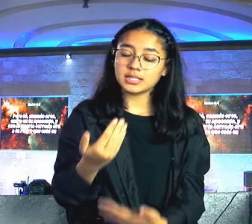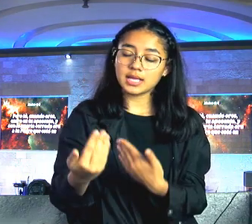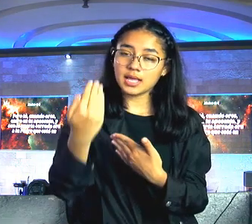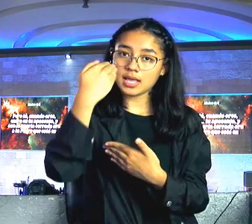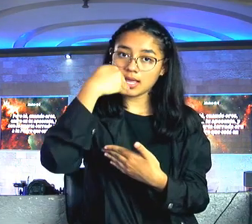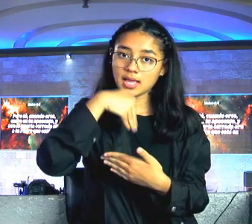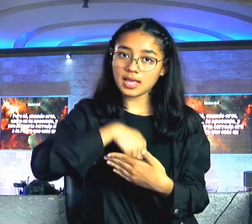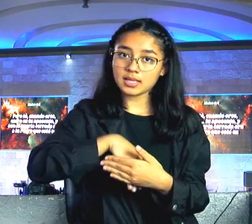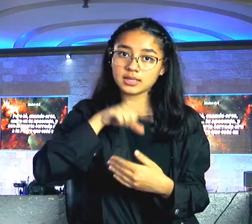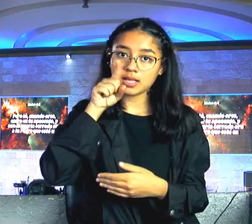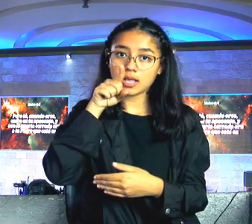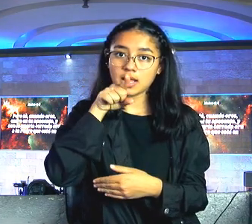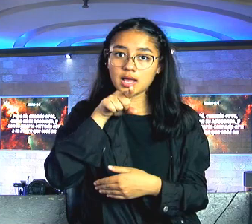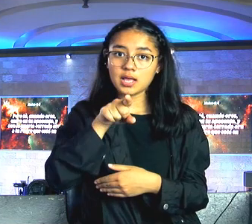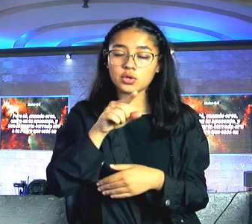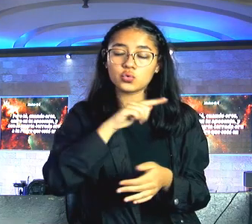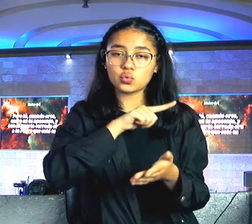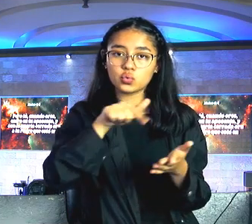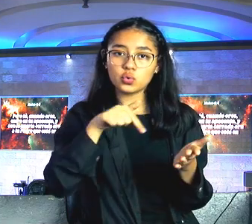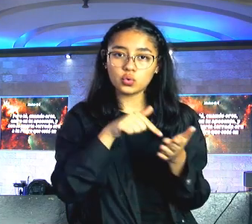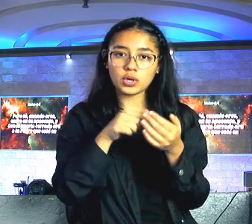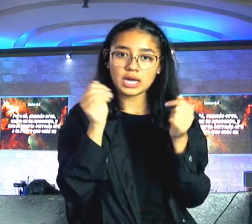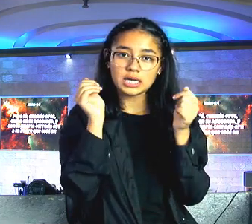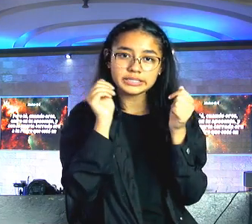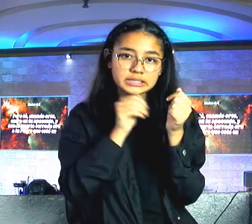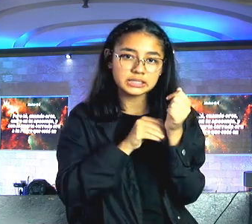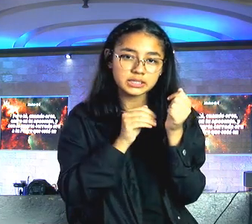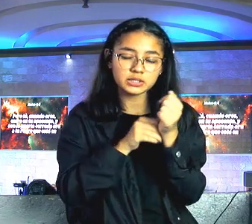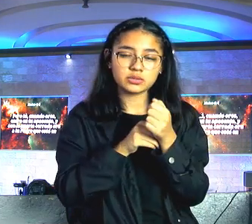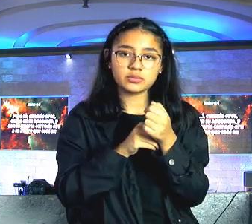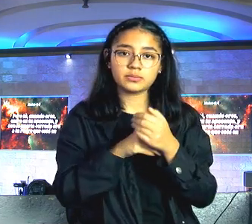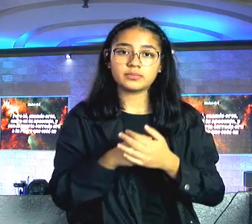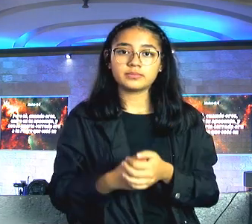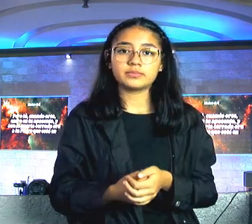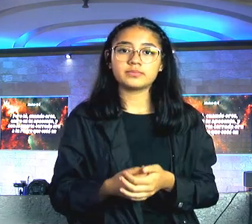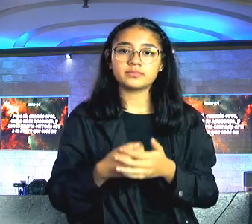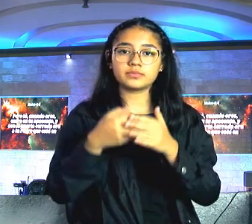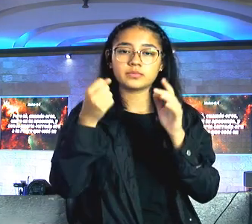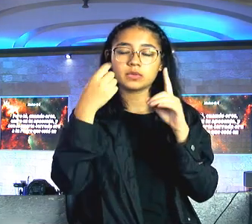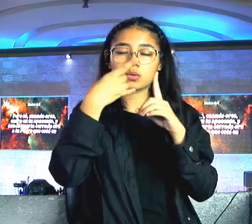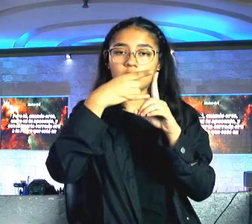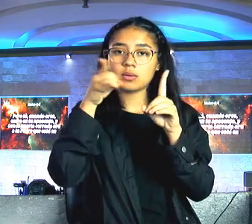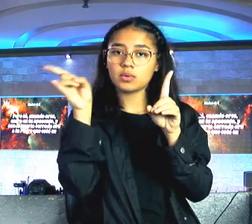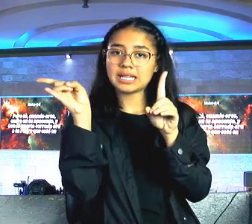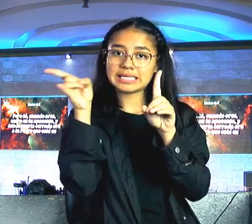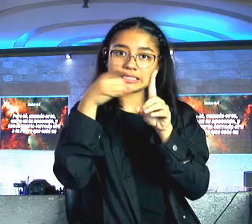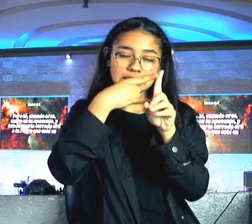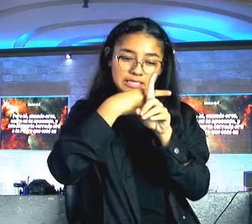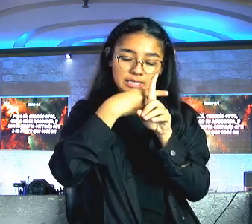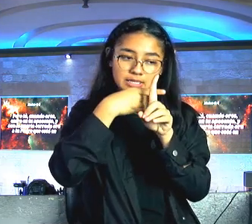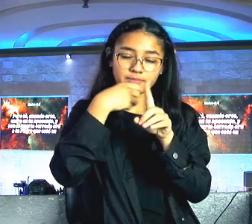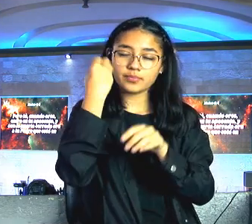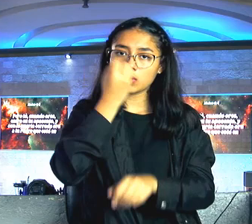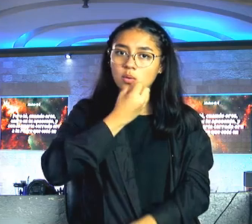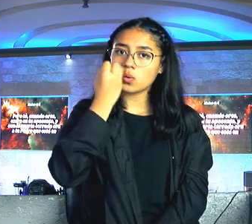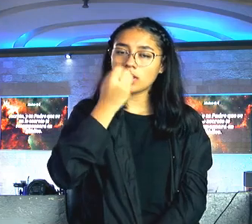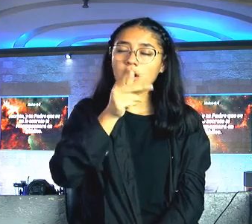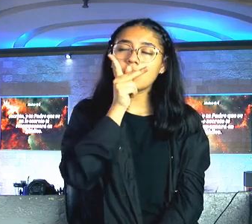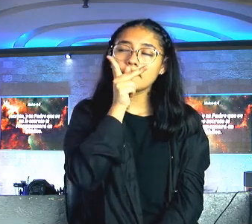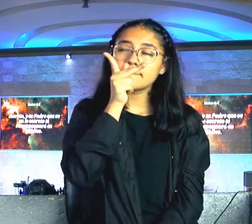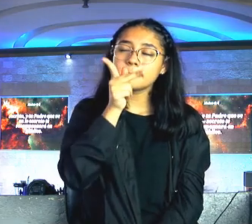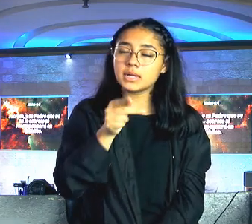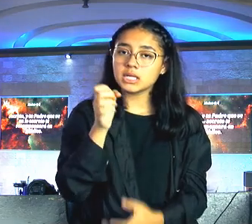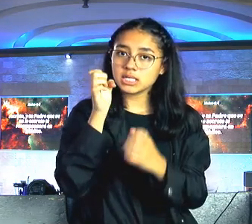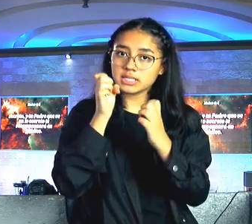tu aposento y con la puerta cerrada ora a tu Padre que está, ¿en dónde